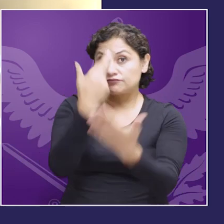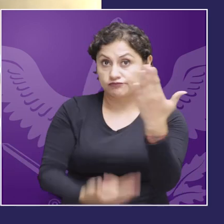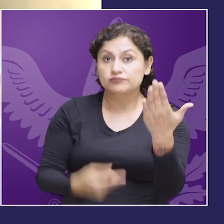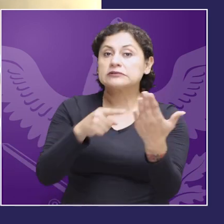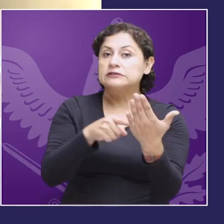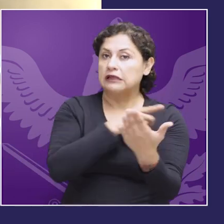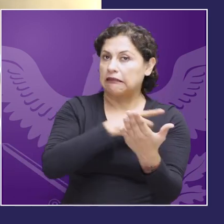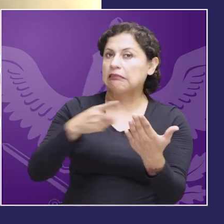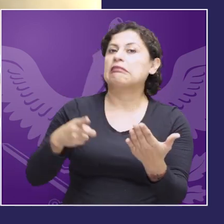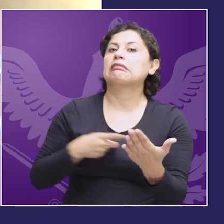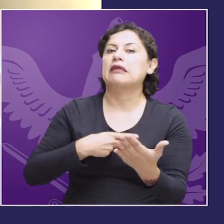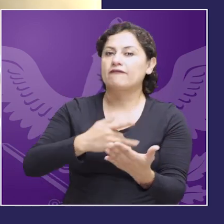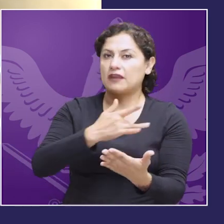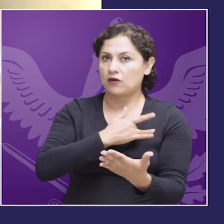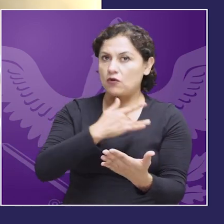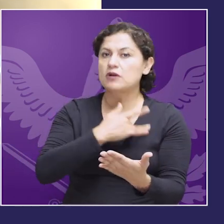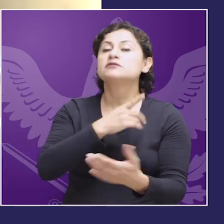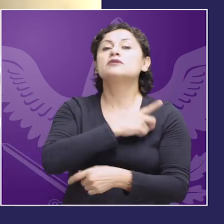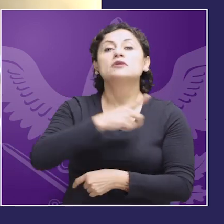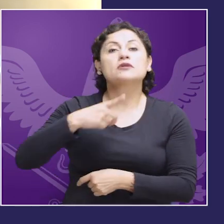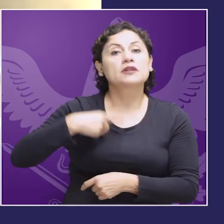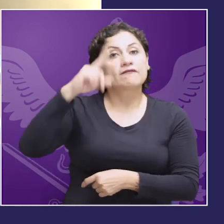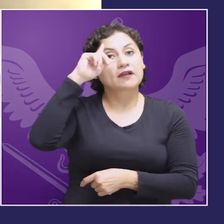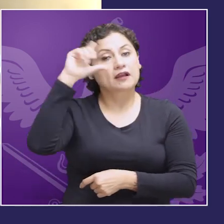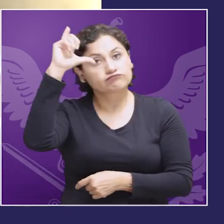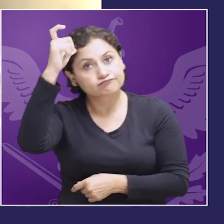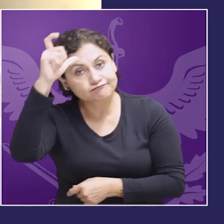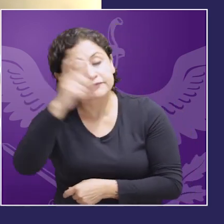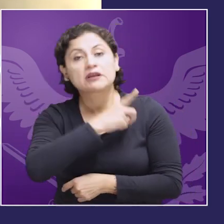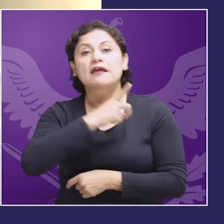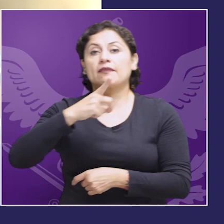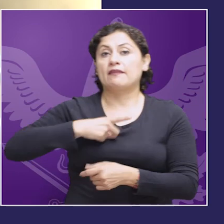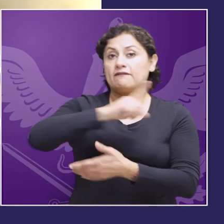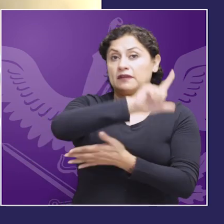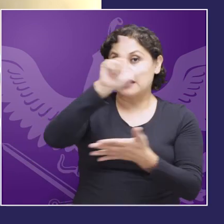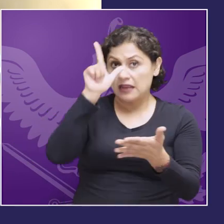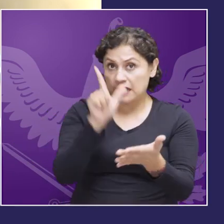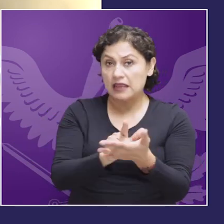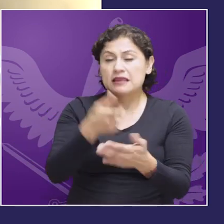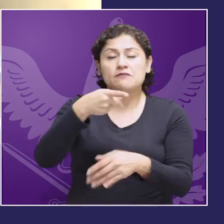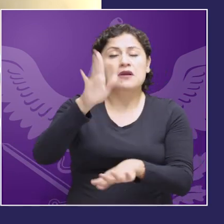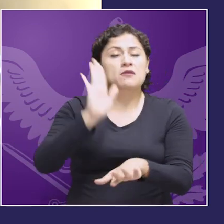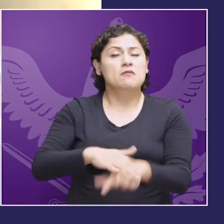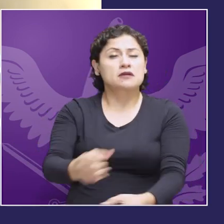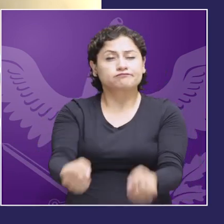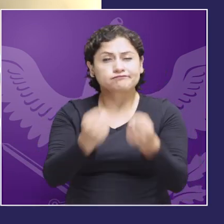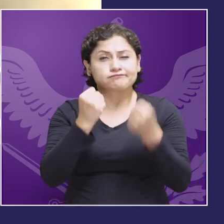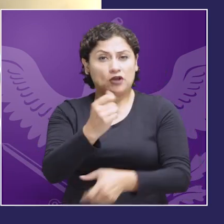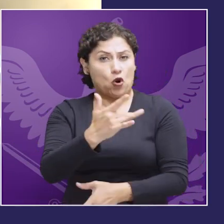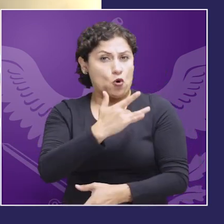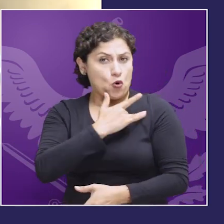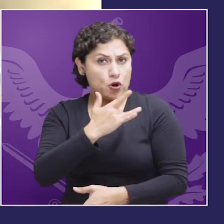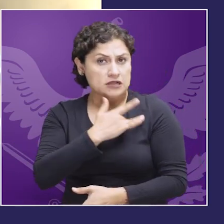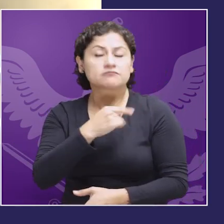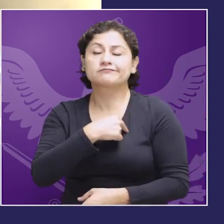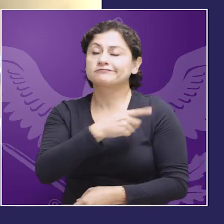derechos humanos pasa por el corazón. Sí, tiene una parte de razón, una parte de lógica, una parte jurídica, pero pasa sobre